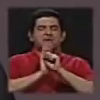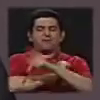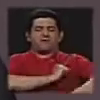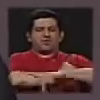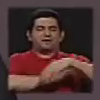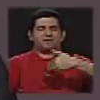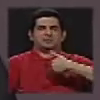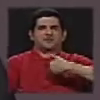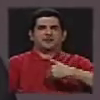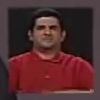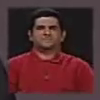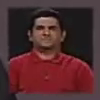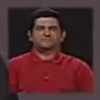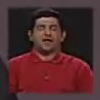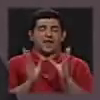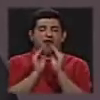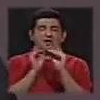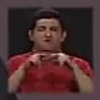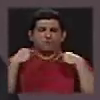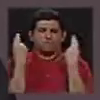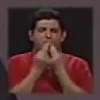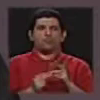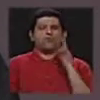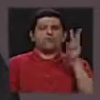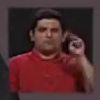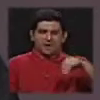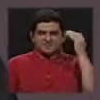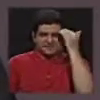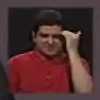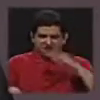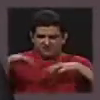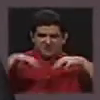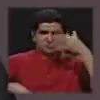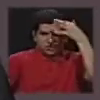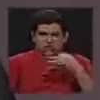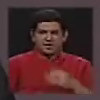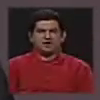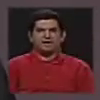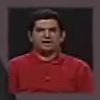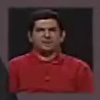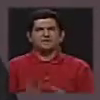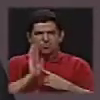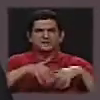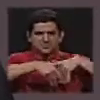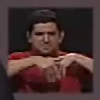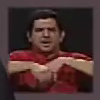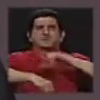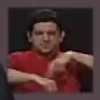país. El foro se va a reunir el próximo martes para definir cuáles son las acciones. Creemos que apuntan a una marcha